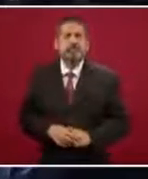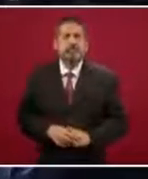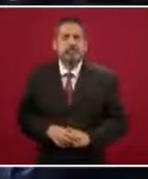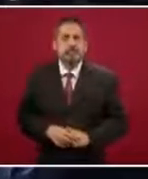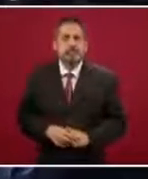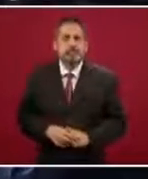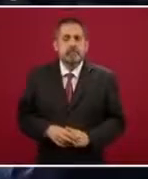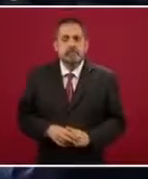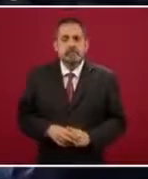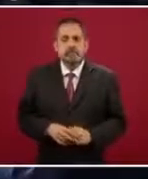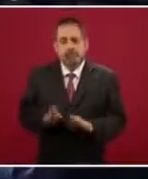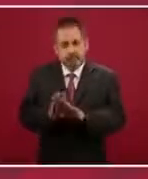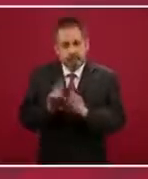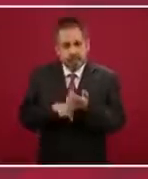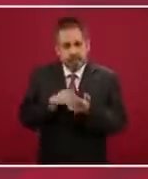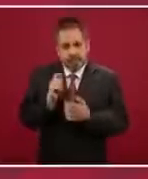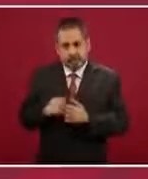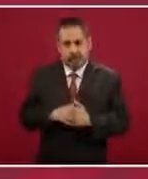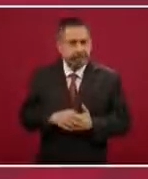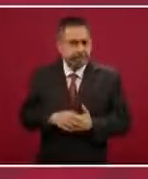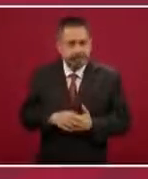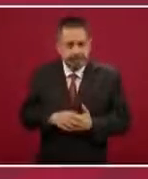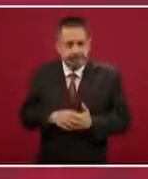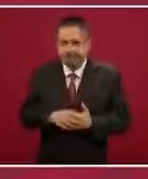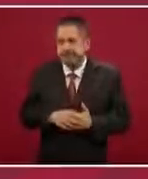de cómo ya están